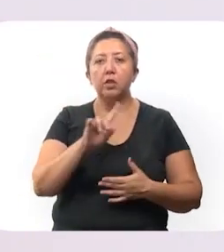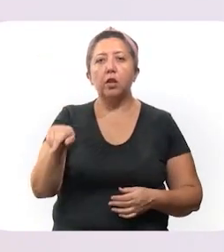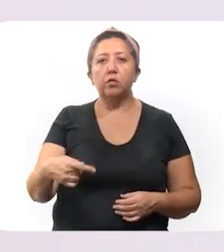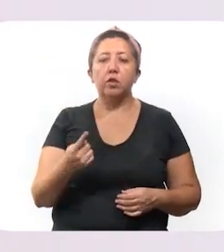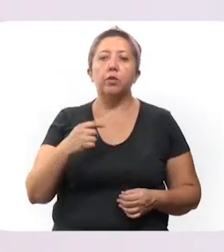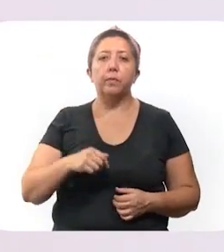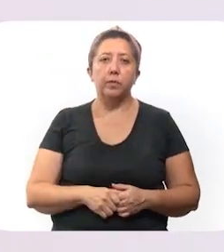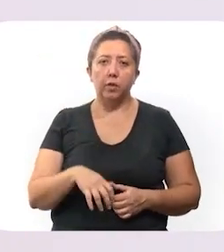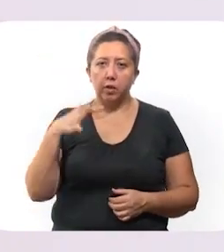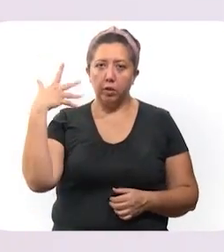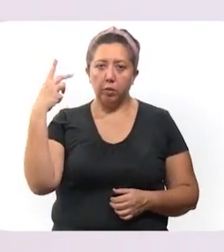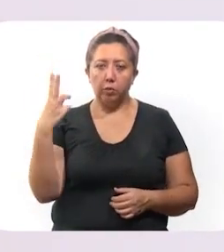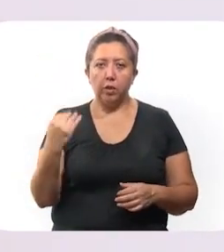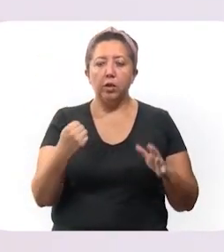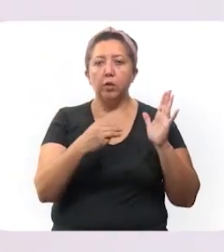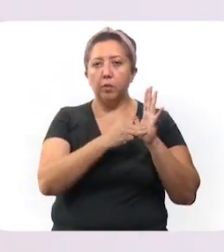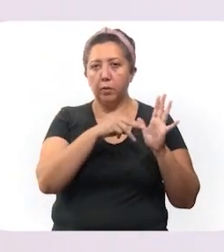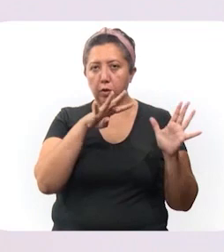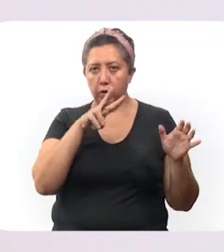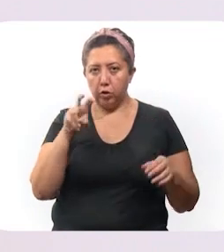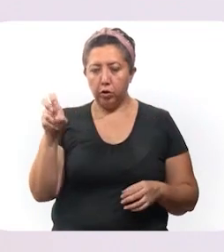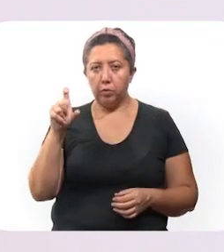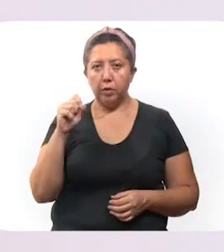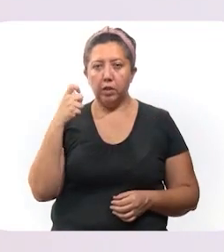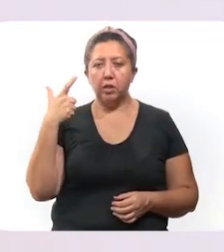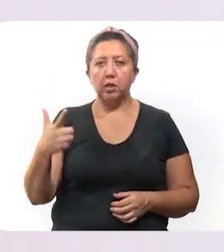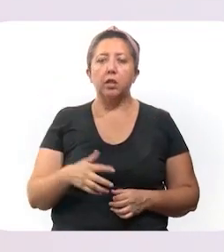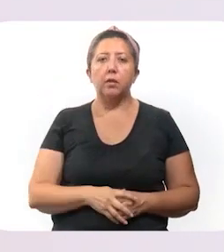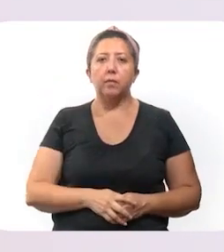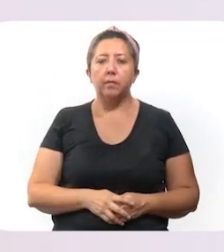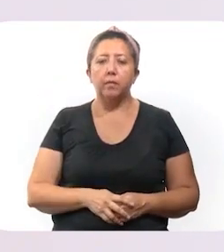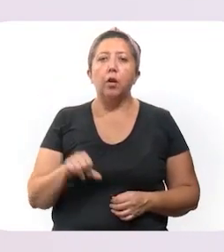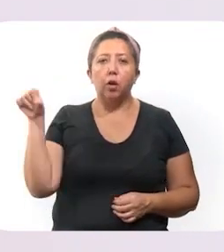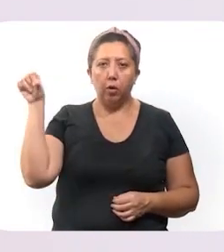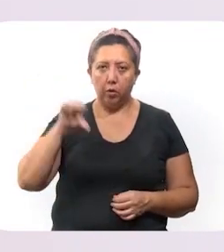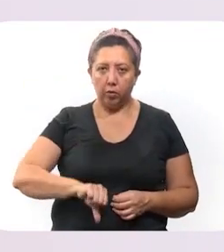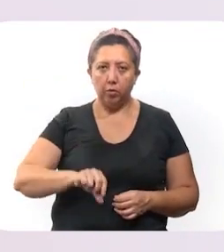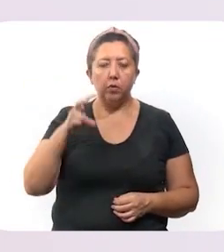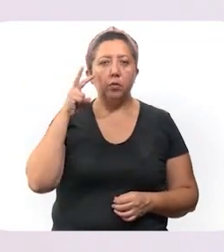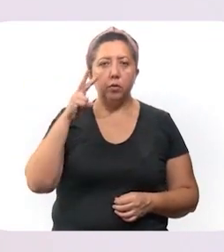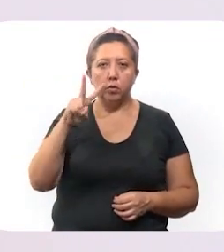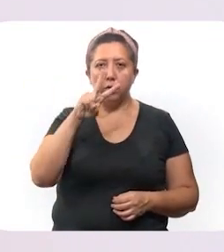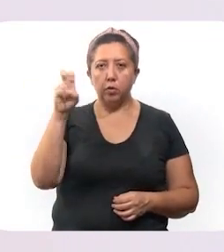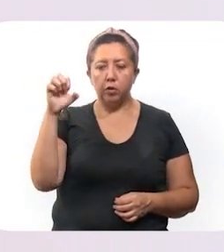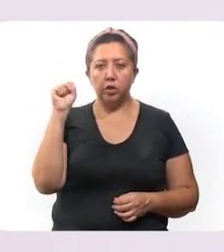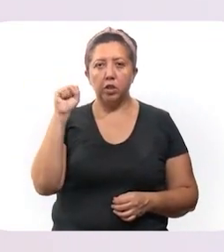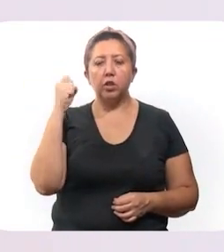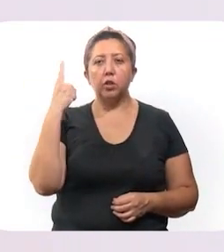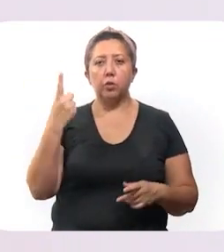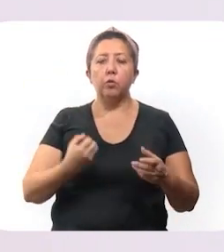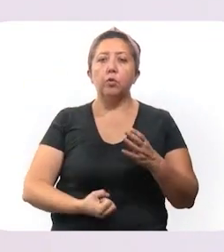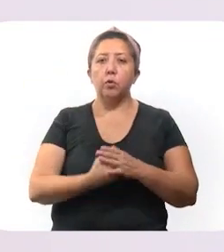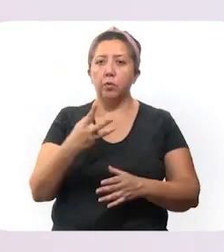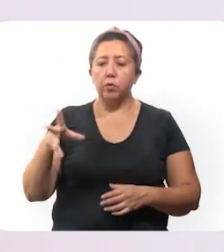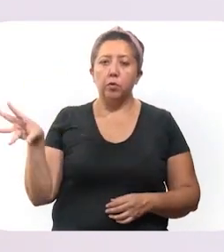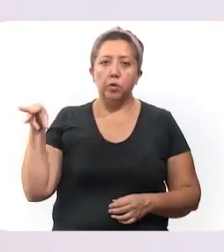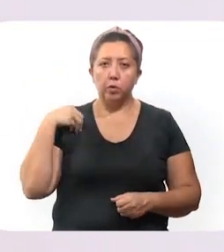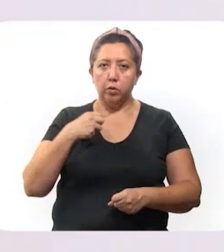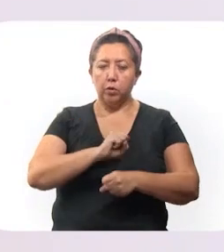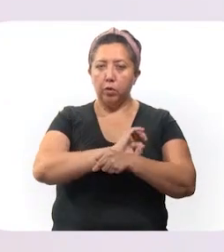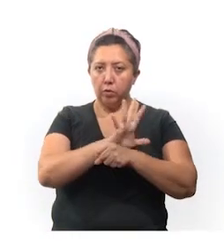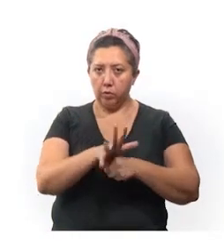contagios registrados, que son 59.227. Hoy se detectaron 261 nuevos contagios